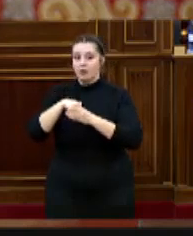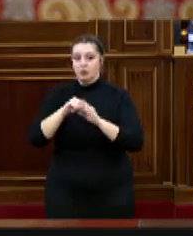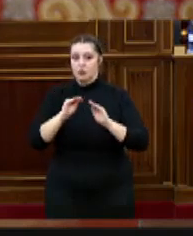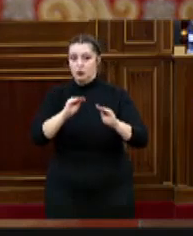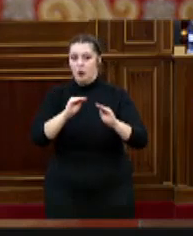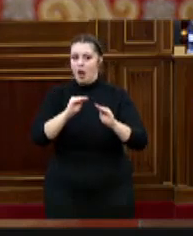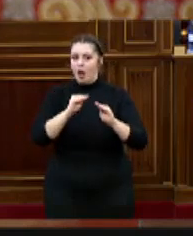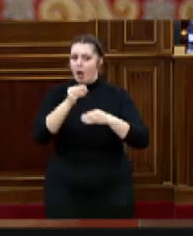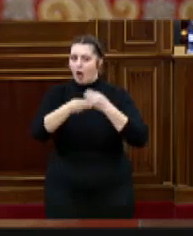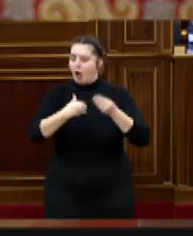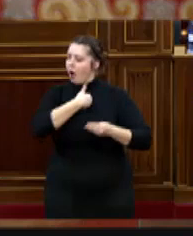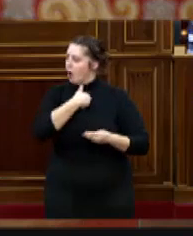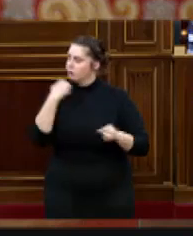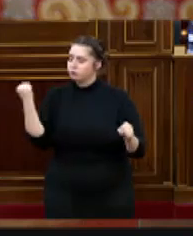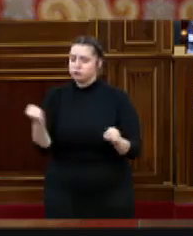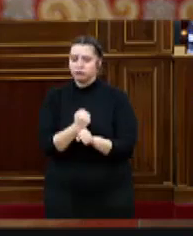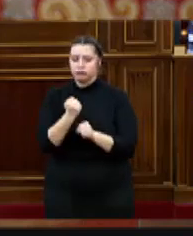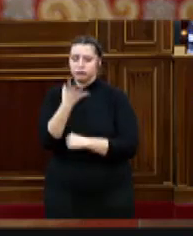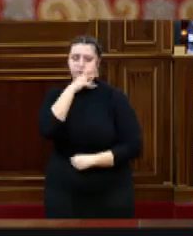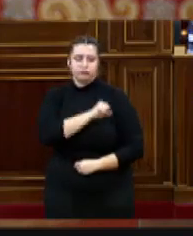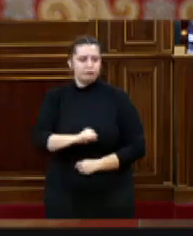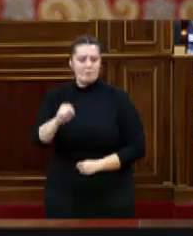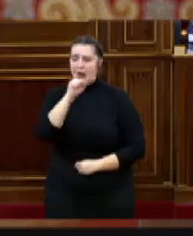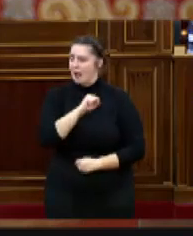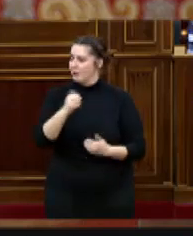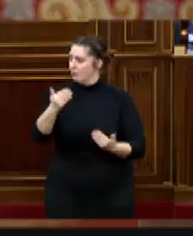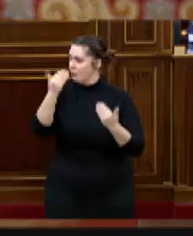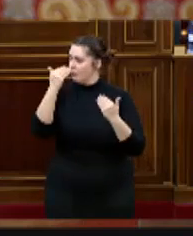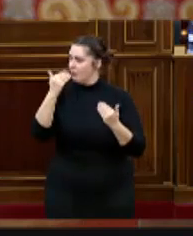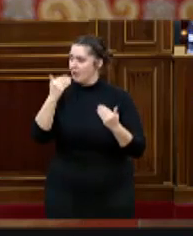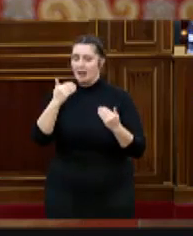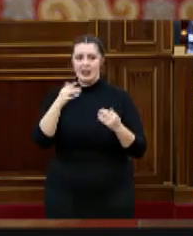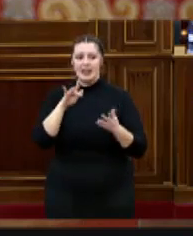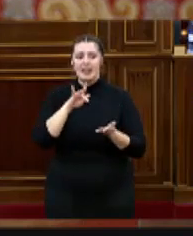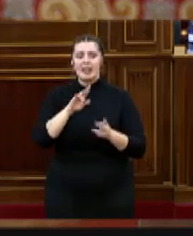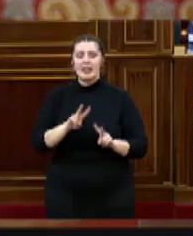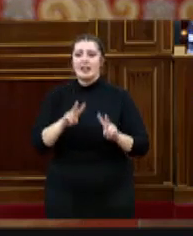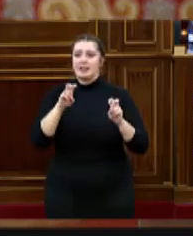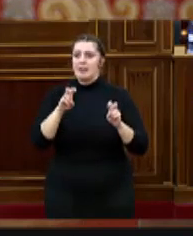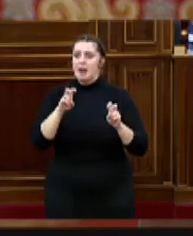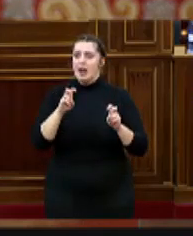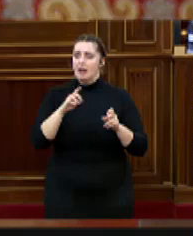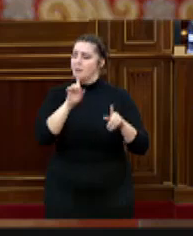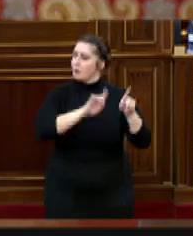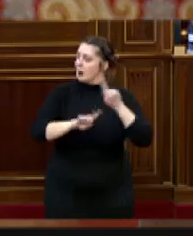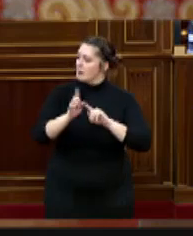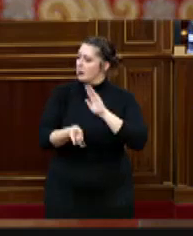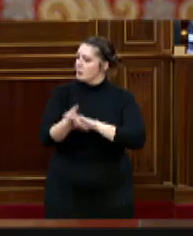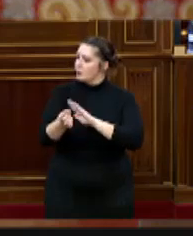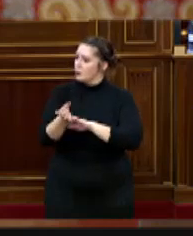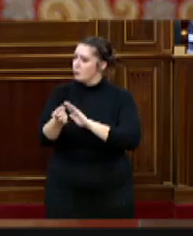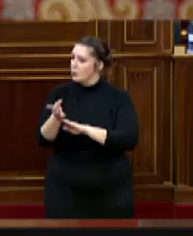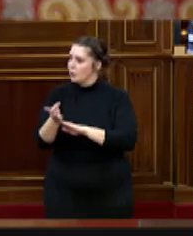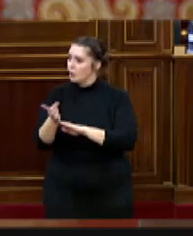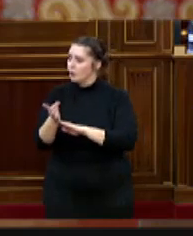que está desarrollando una labor grandísima en todos los problemas en el allanamiento de los problemas que que